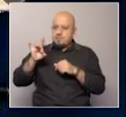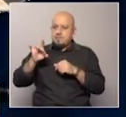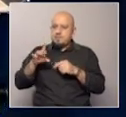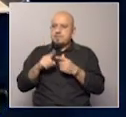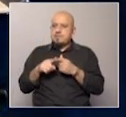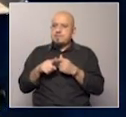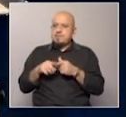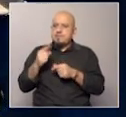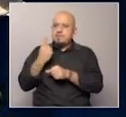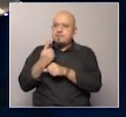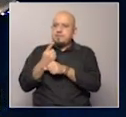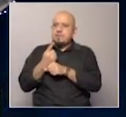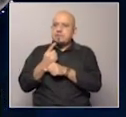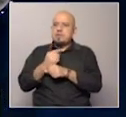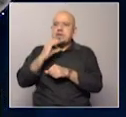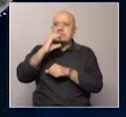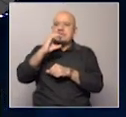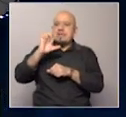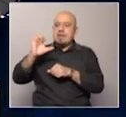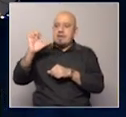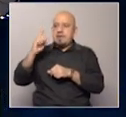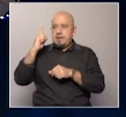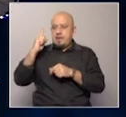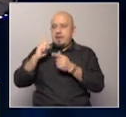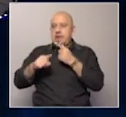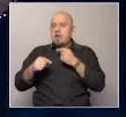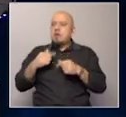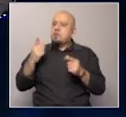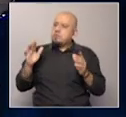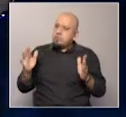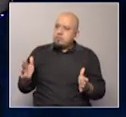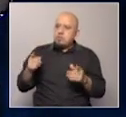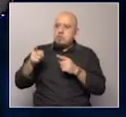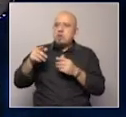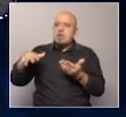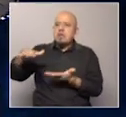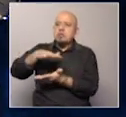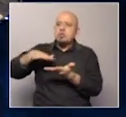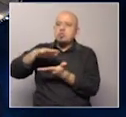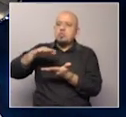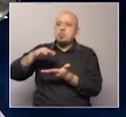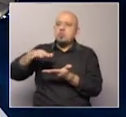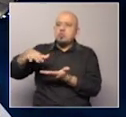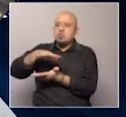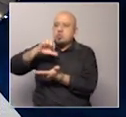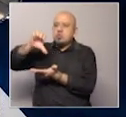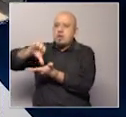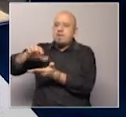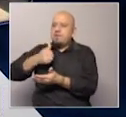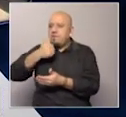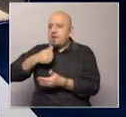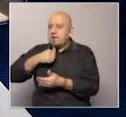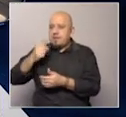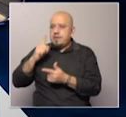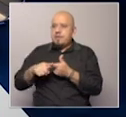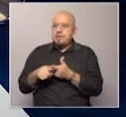primero estábamos en el csd en ciudad vieja hicimos mucho hincapié en la ciudad vieja en muchos muchos proyectos para la ciudad vieja